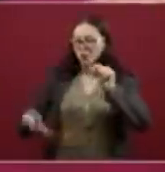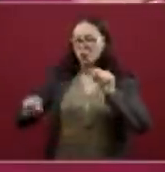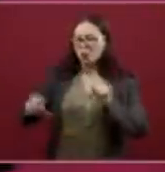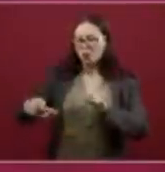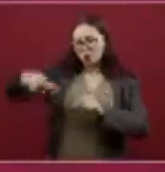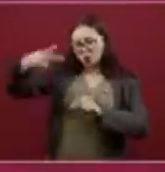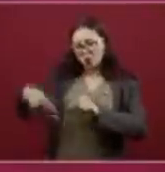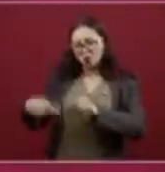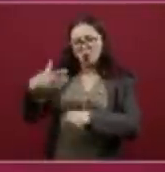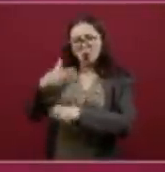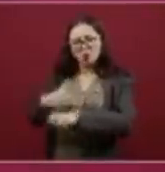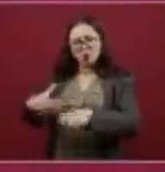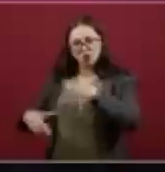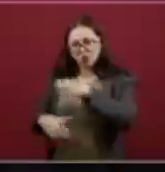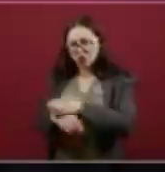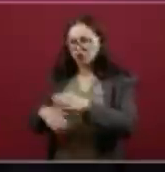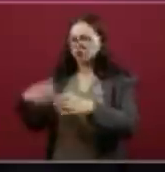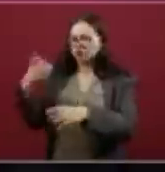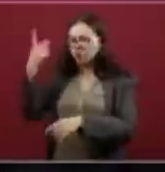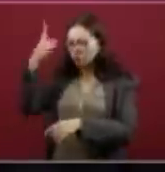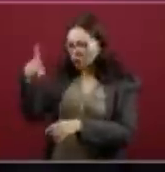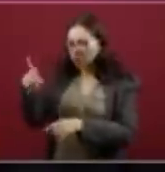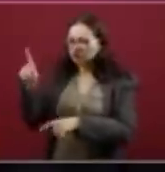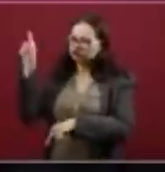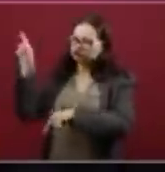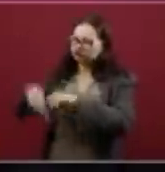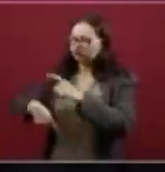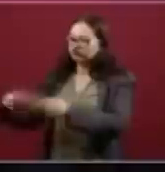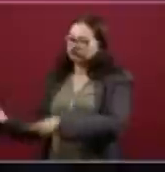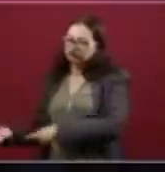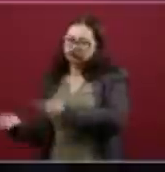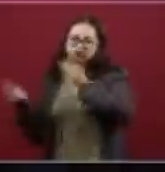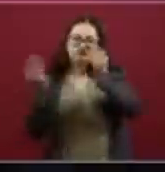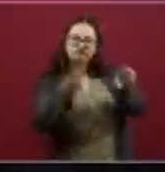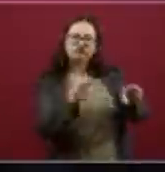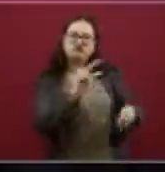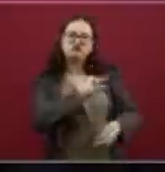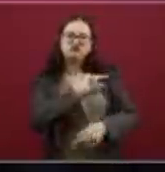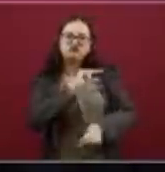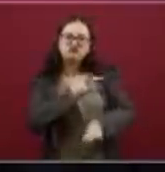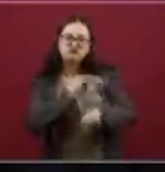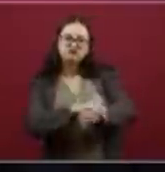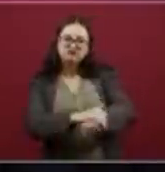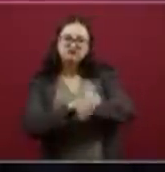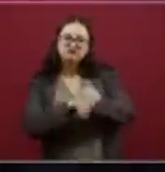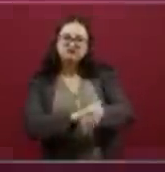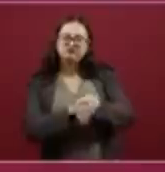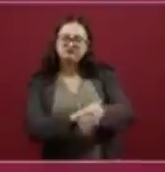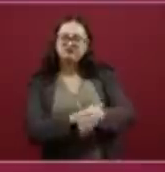del pueblo de México y de la nación a particulares, a sus allegados.